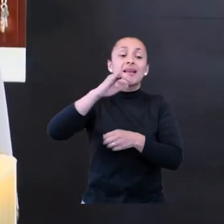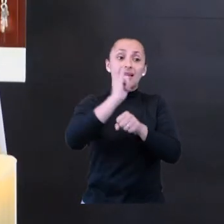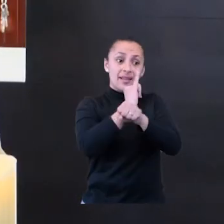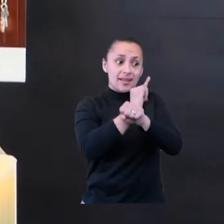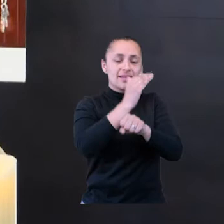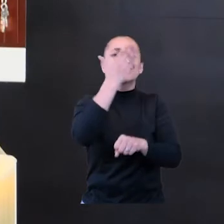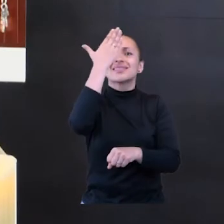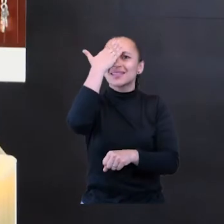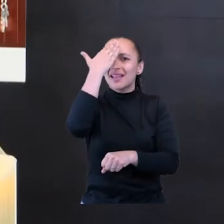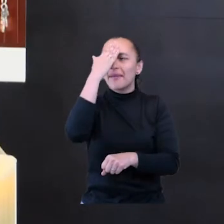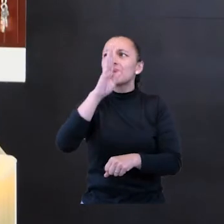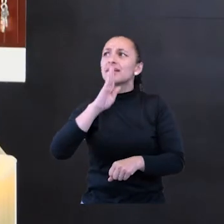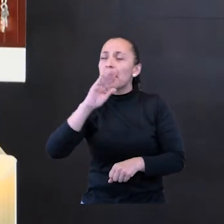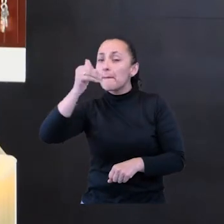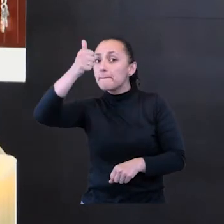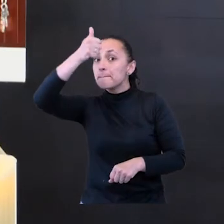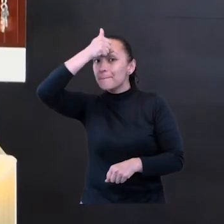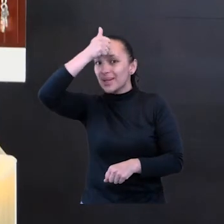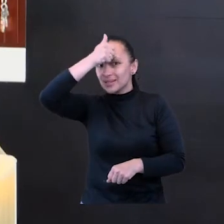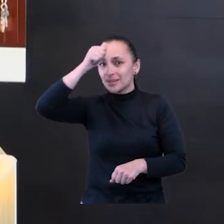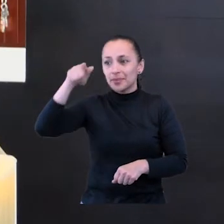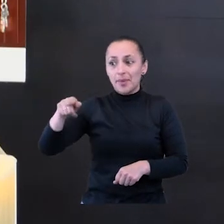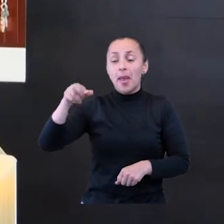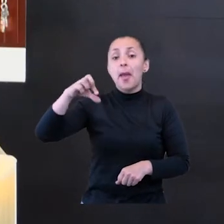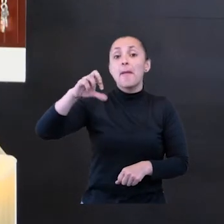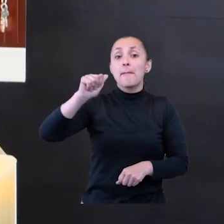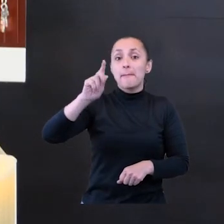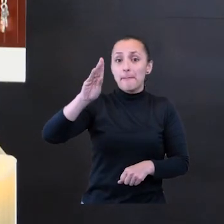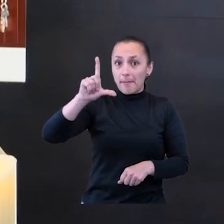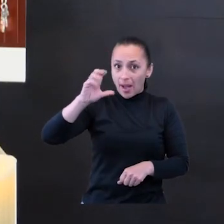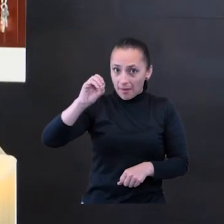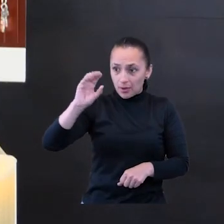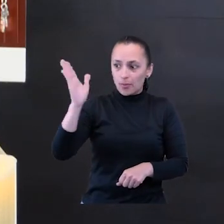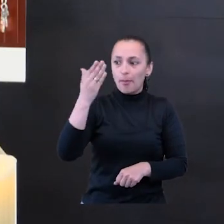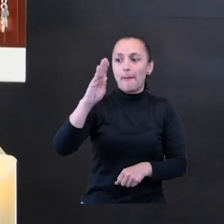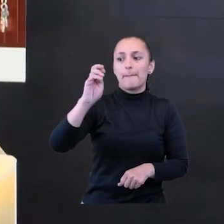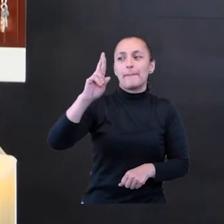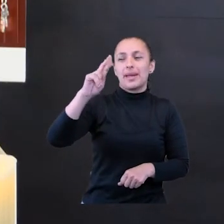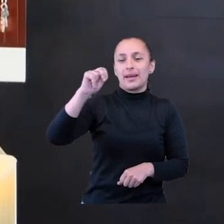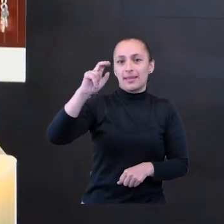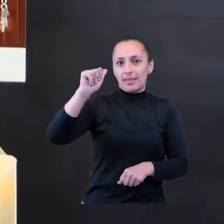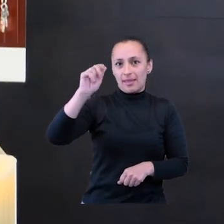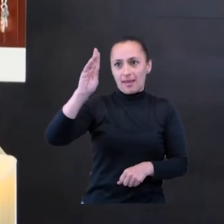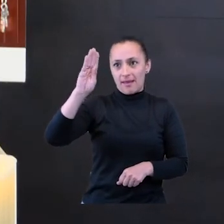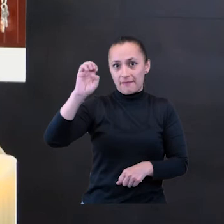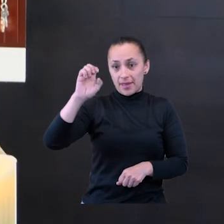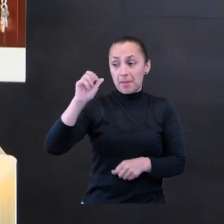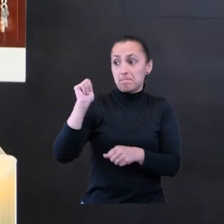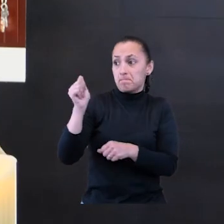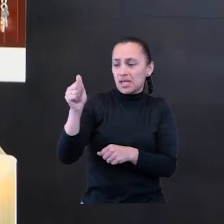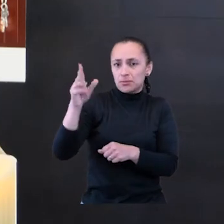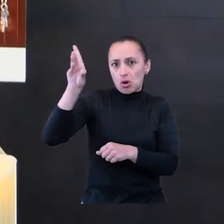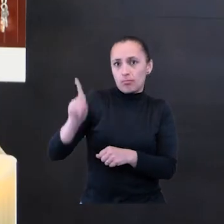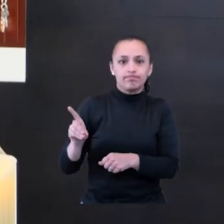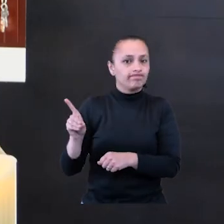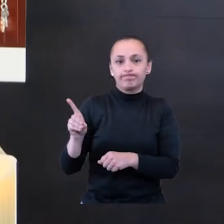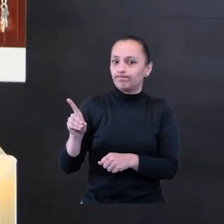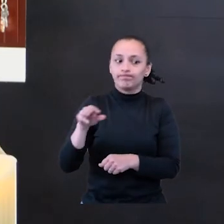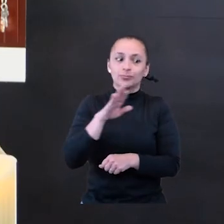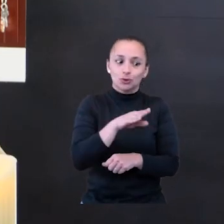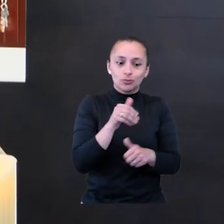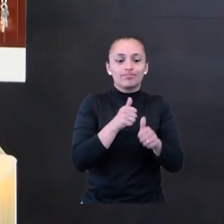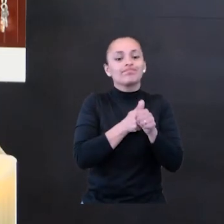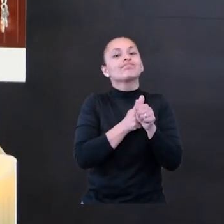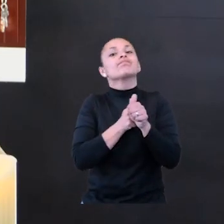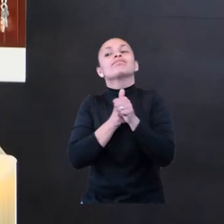cabeza pablo y bernabé no tomaron decisiones de ellos mismos ellos sabían que estaban los discípulos